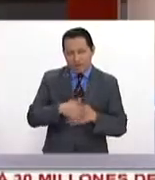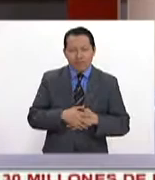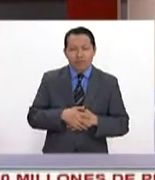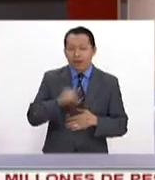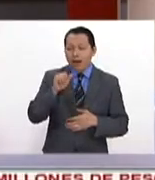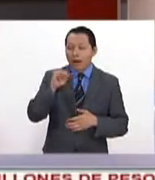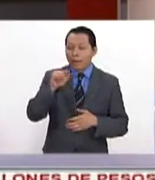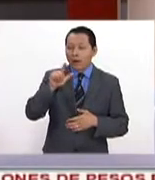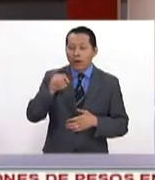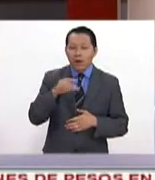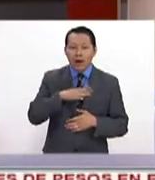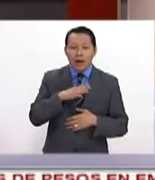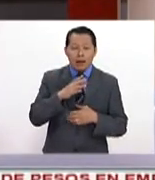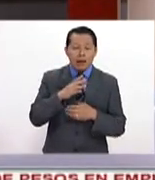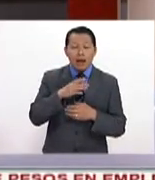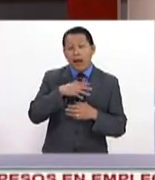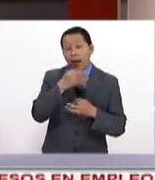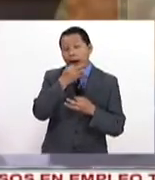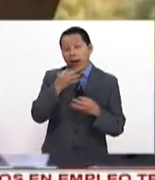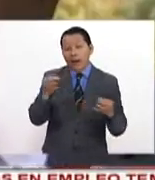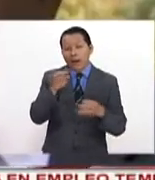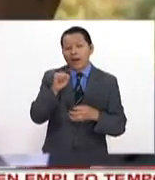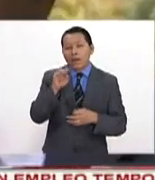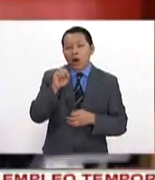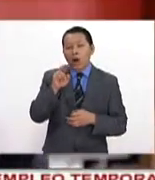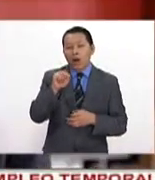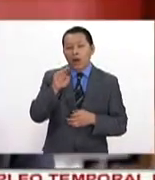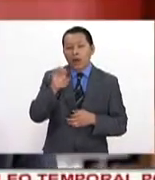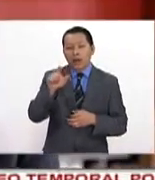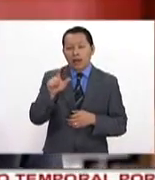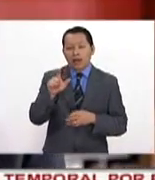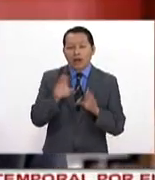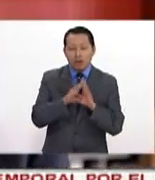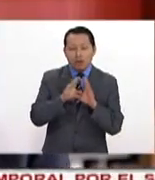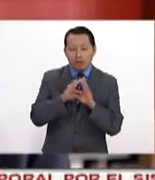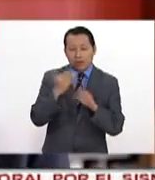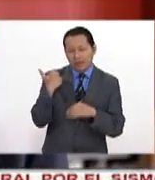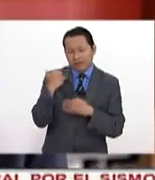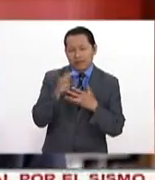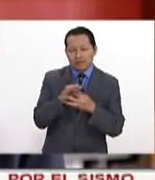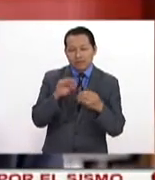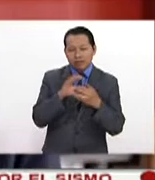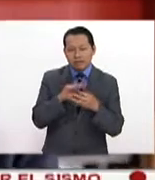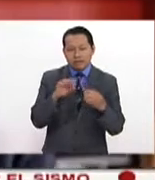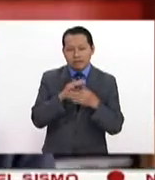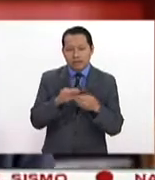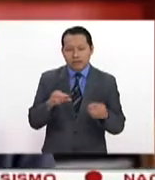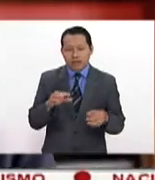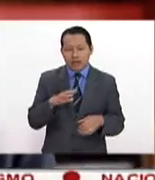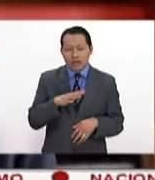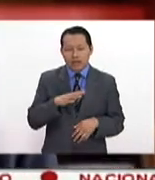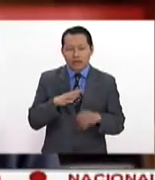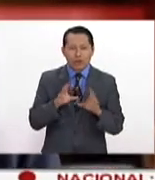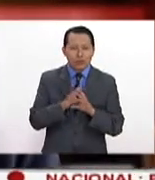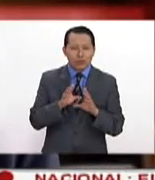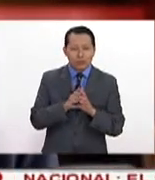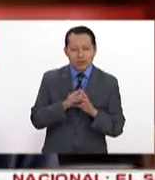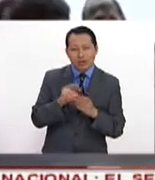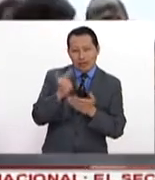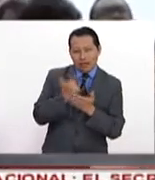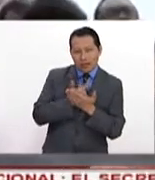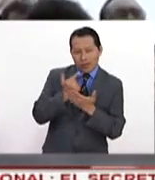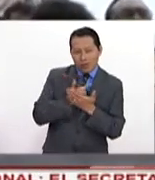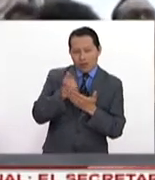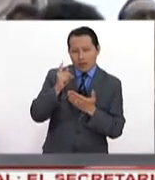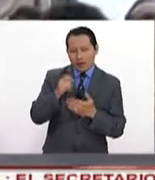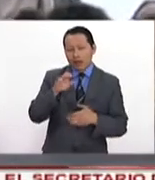Andrés Manuel López Obrador dirigió un mensaje a Monreal, quien, como ya escuchamos, ha mostrado su inconformidad con la encuesta que